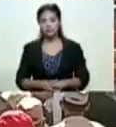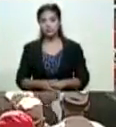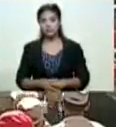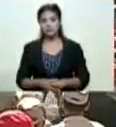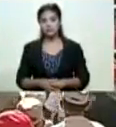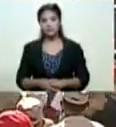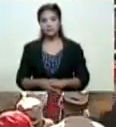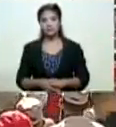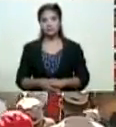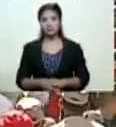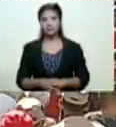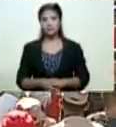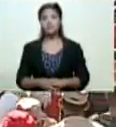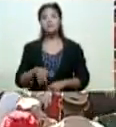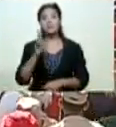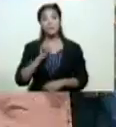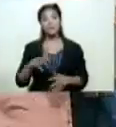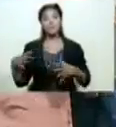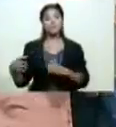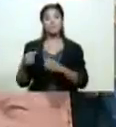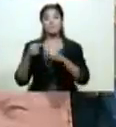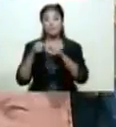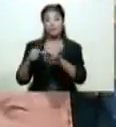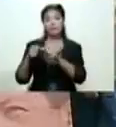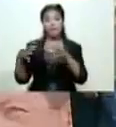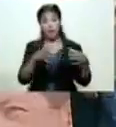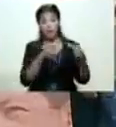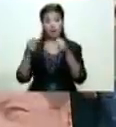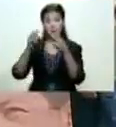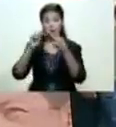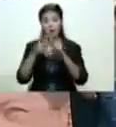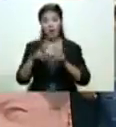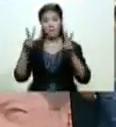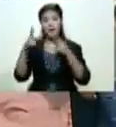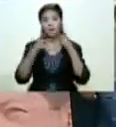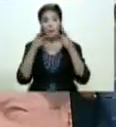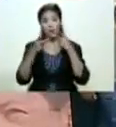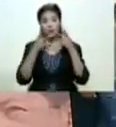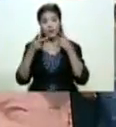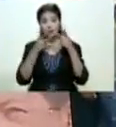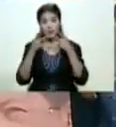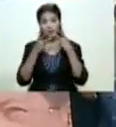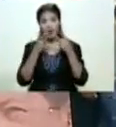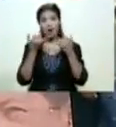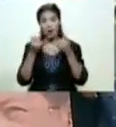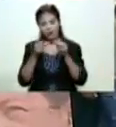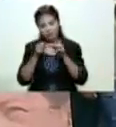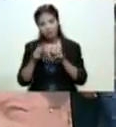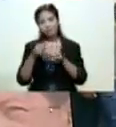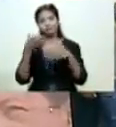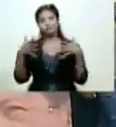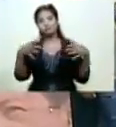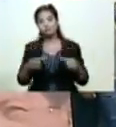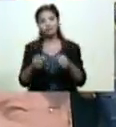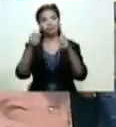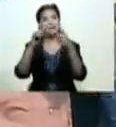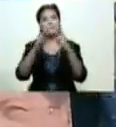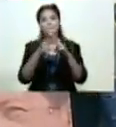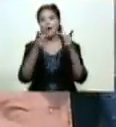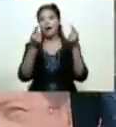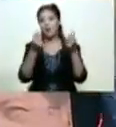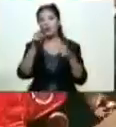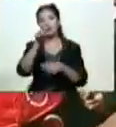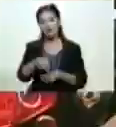así como reconquistamos la paz política, vamos a reconquistar la paz